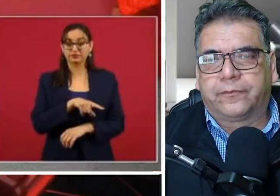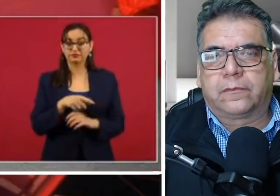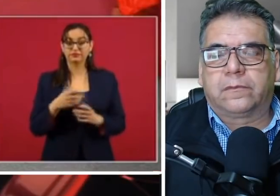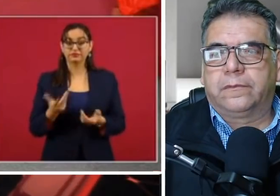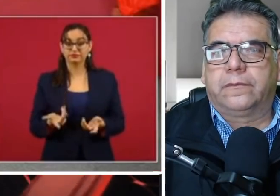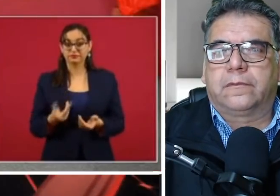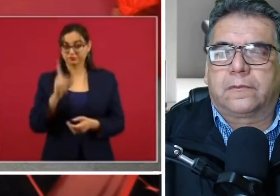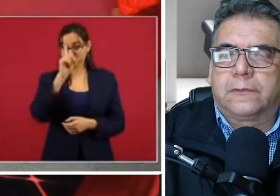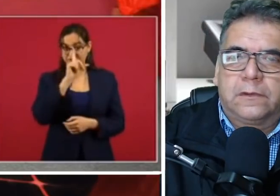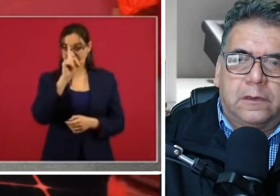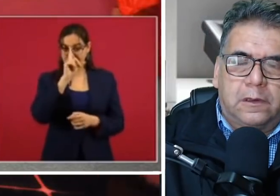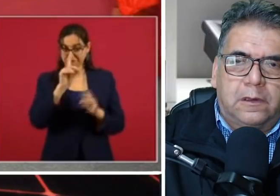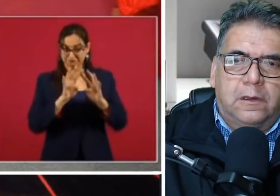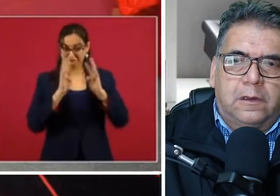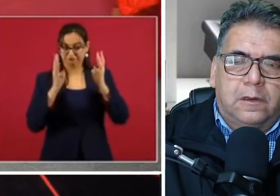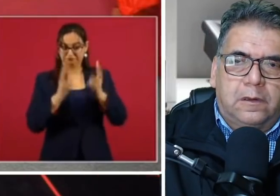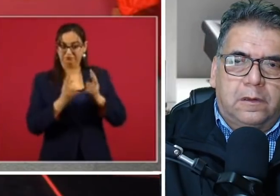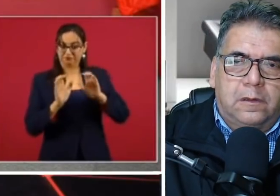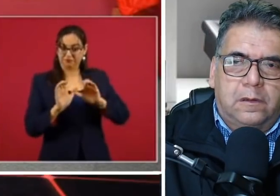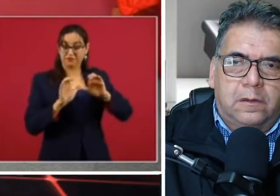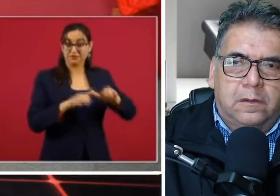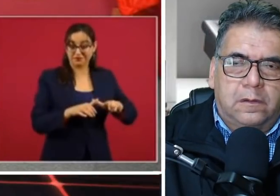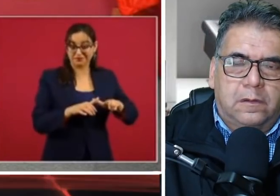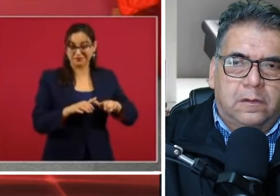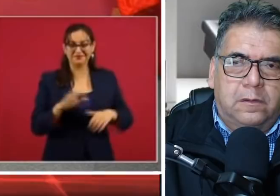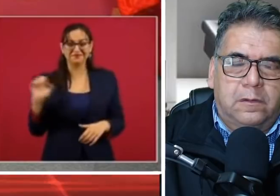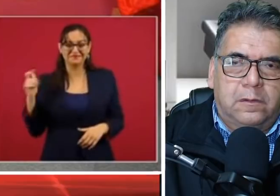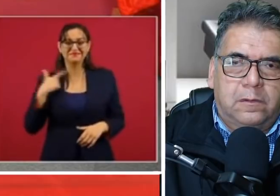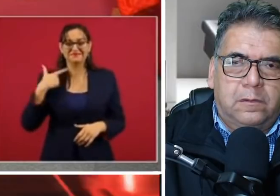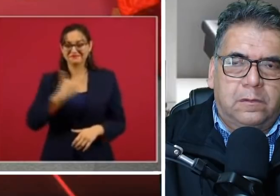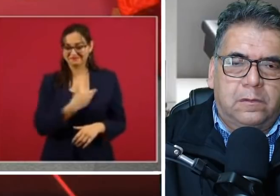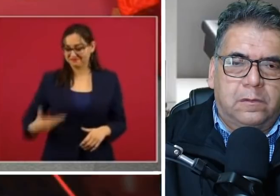como consejero de la empresa a Felipe Calderón.